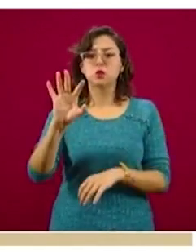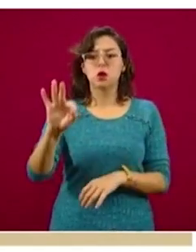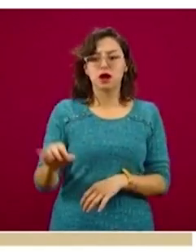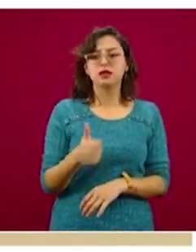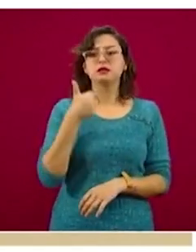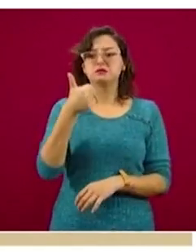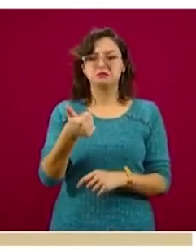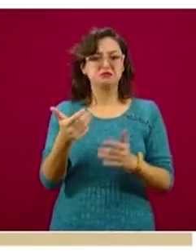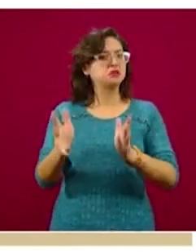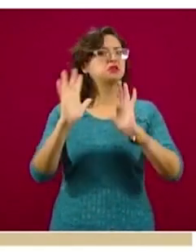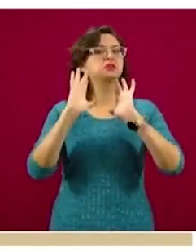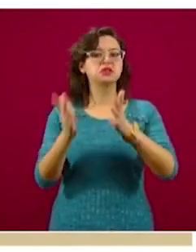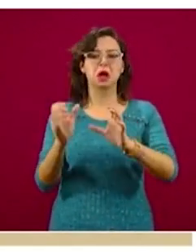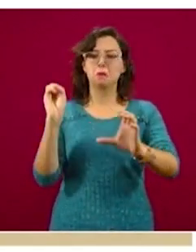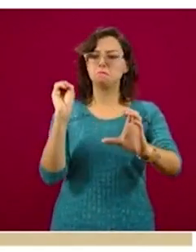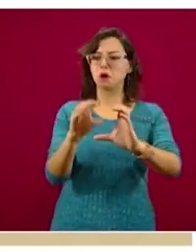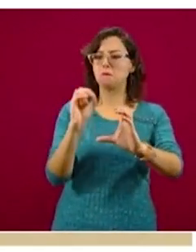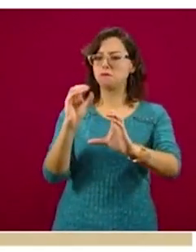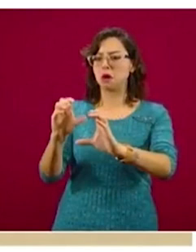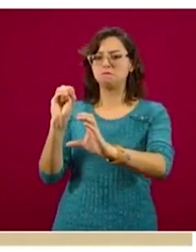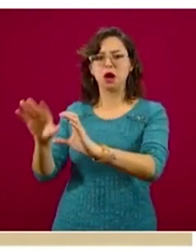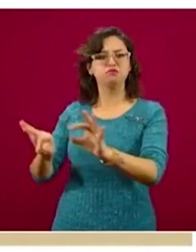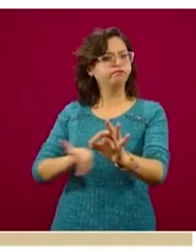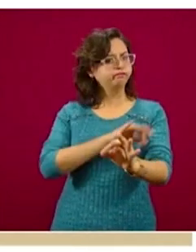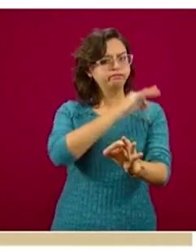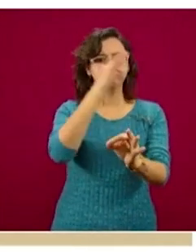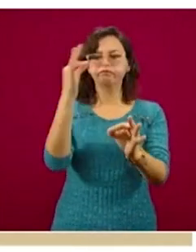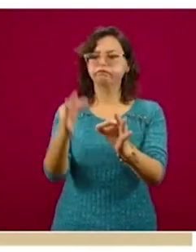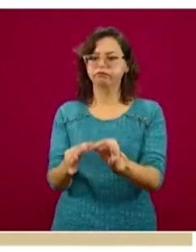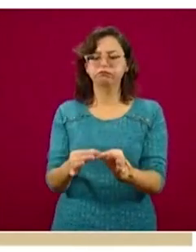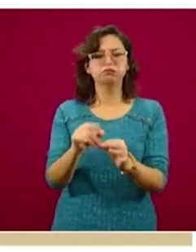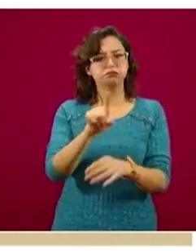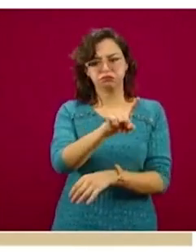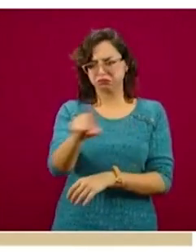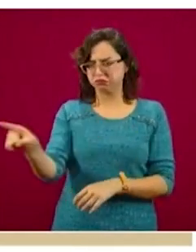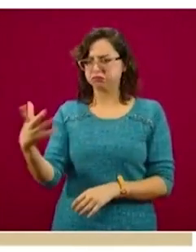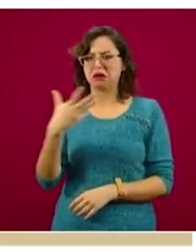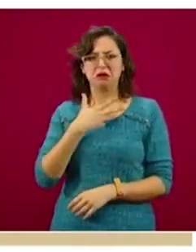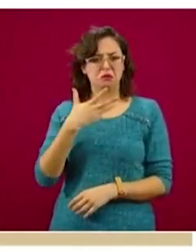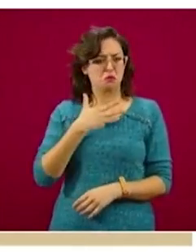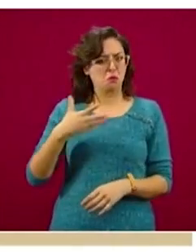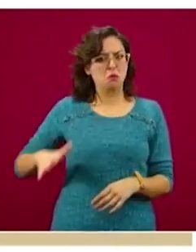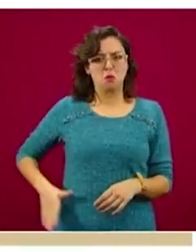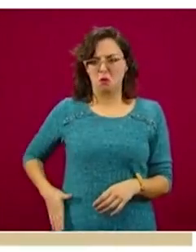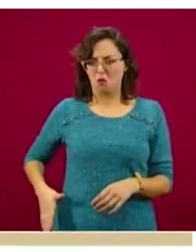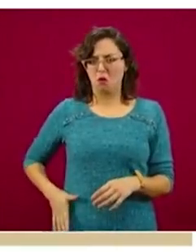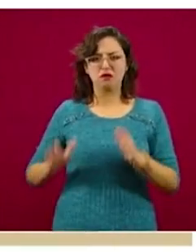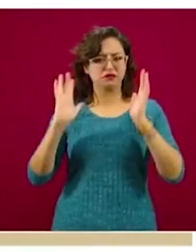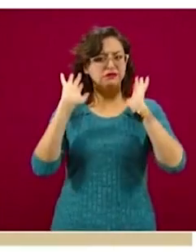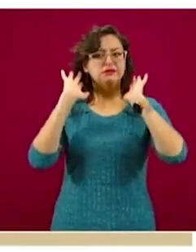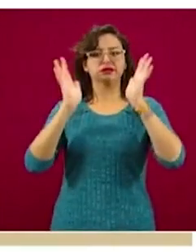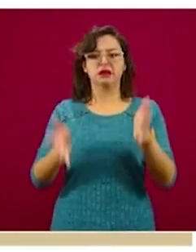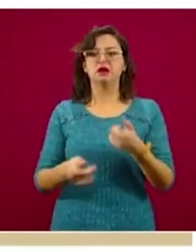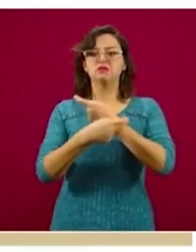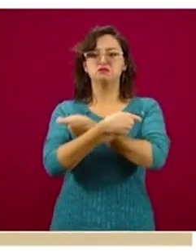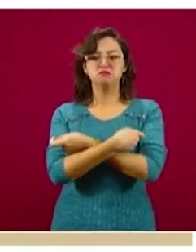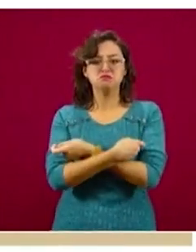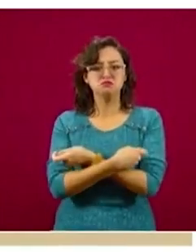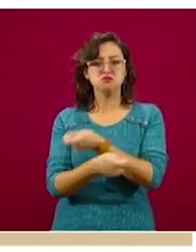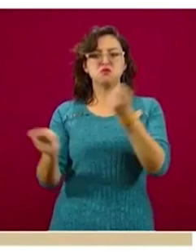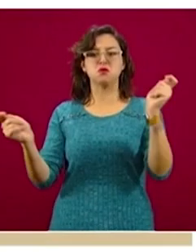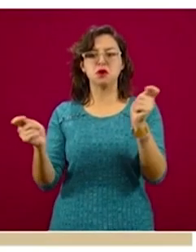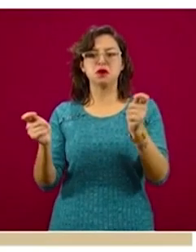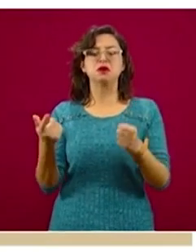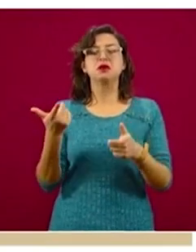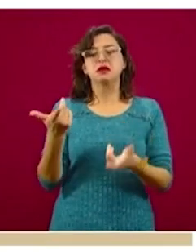de los 142 mil 123 mil ya están en sus en sus cuentas y es una dispersión que ha hecho la